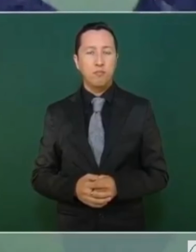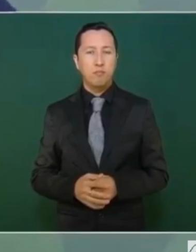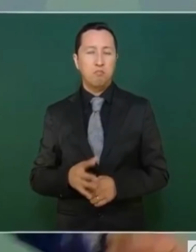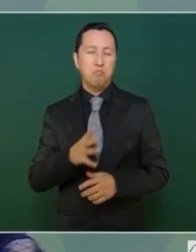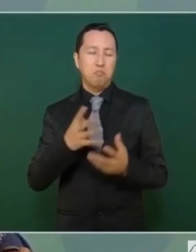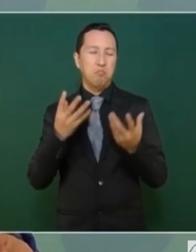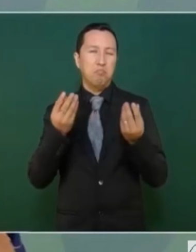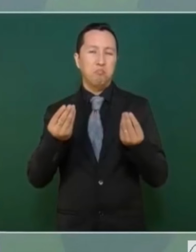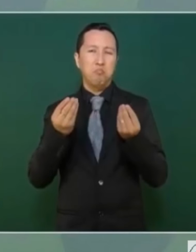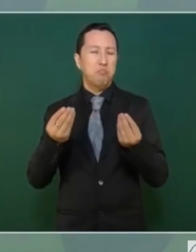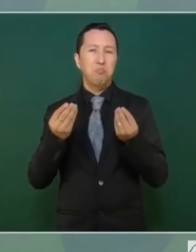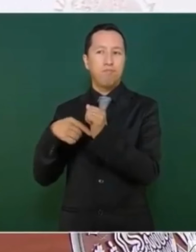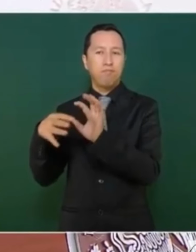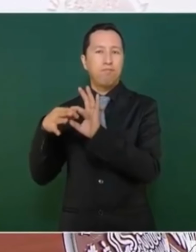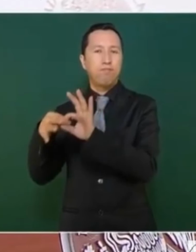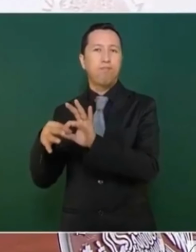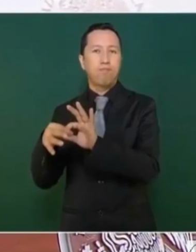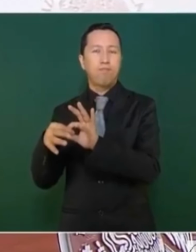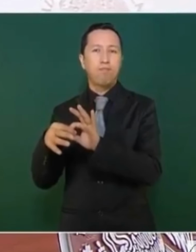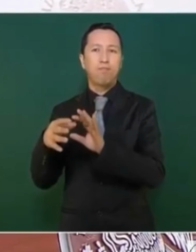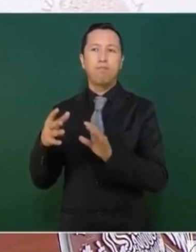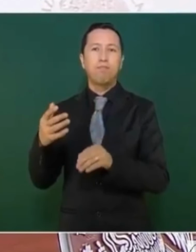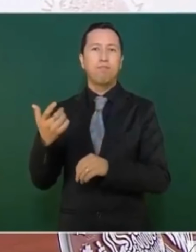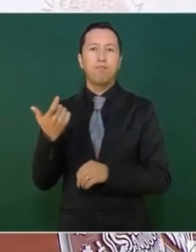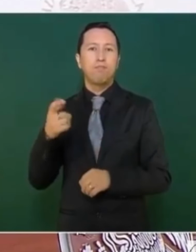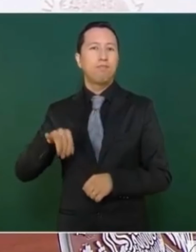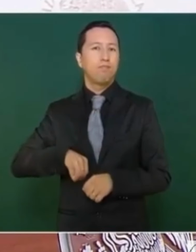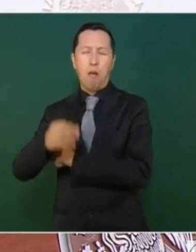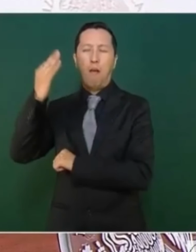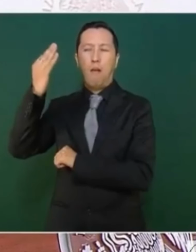periodistas vendidos, alquilados,